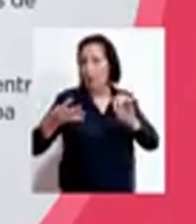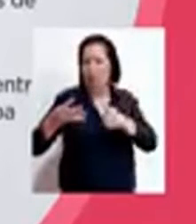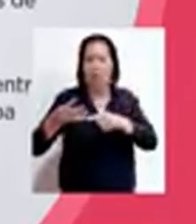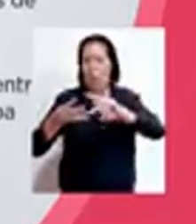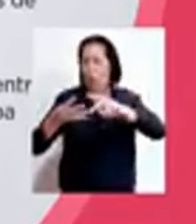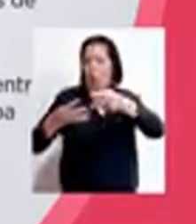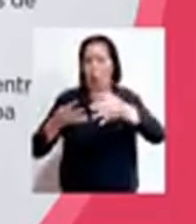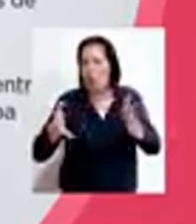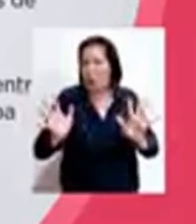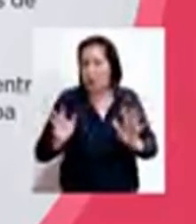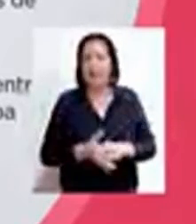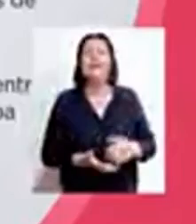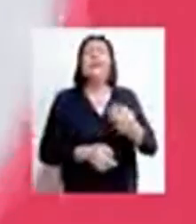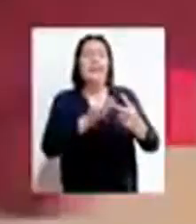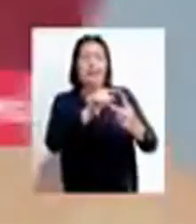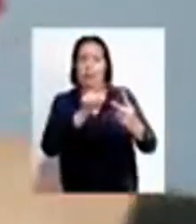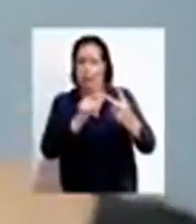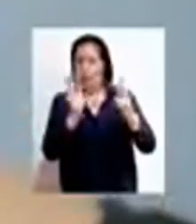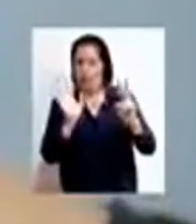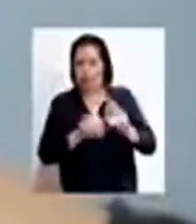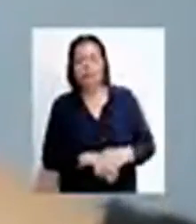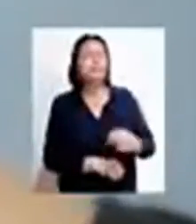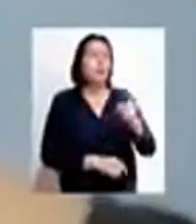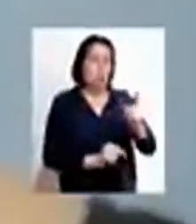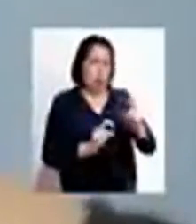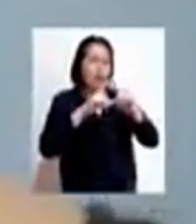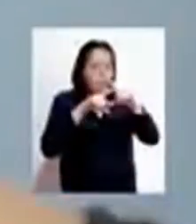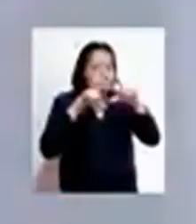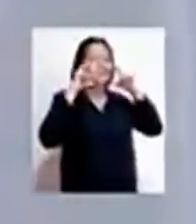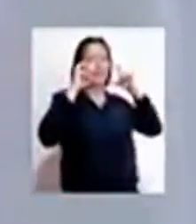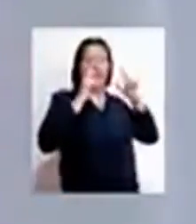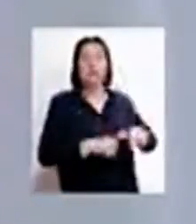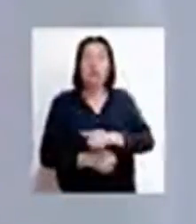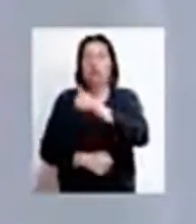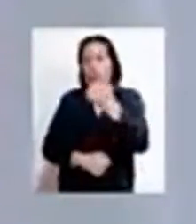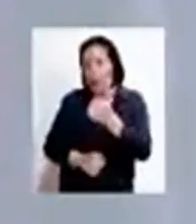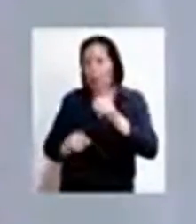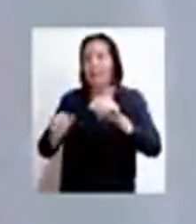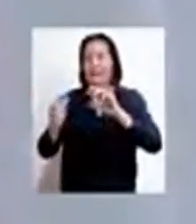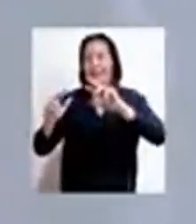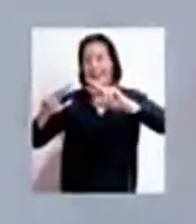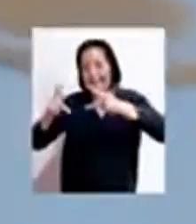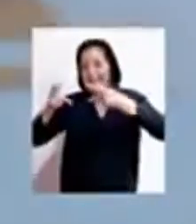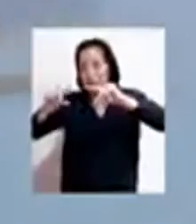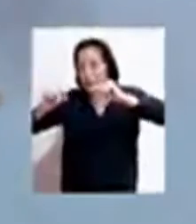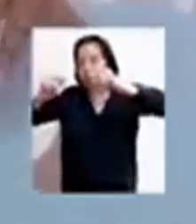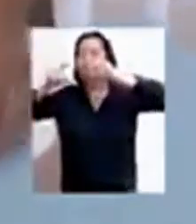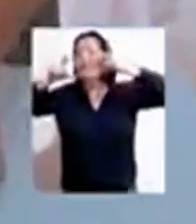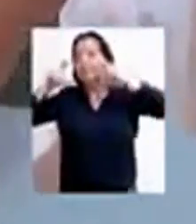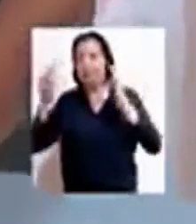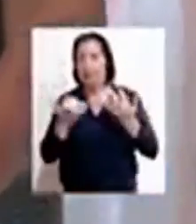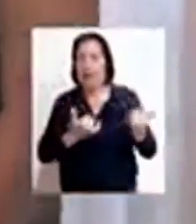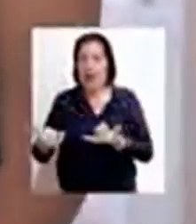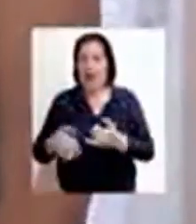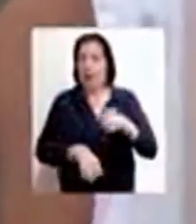estos materiales, y los modelos son de dos tipos: anatómica y con tres pliegues en cada lado. Y en estos momentos